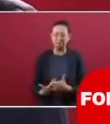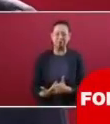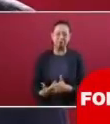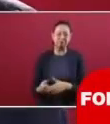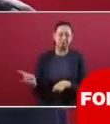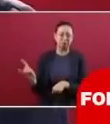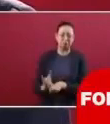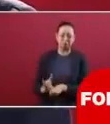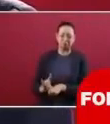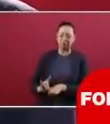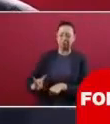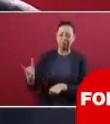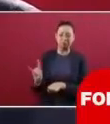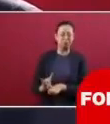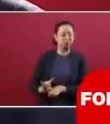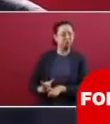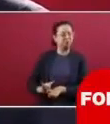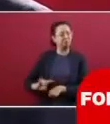Se crearon